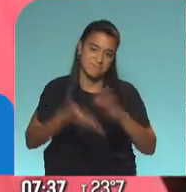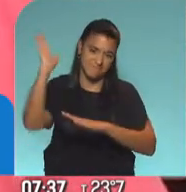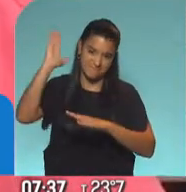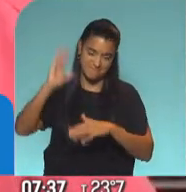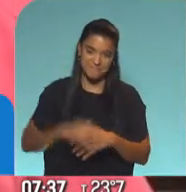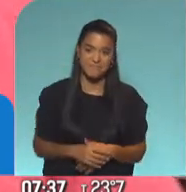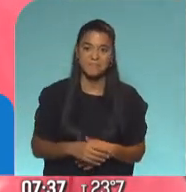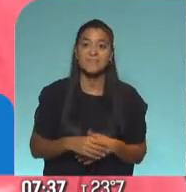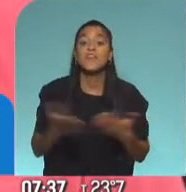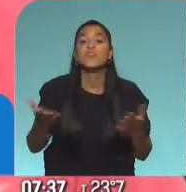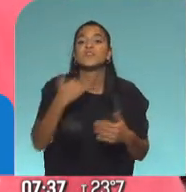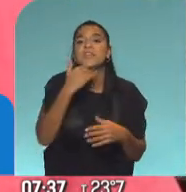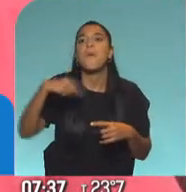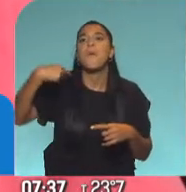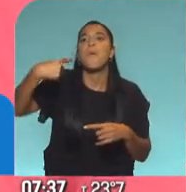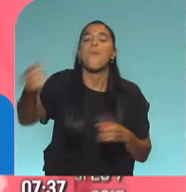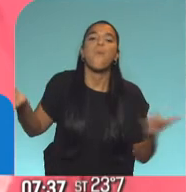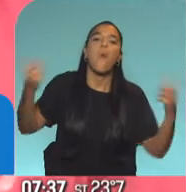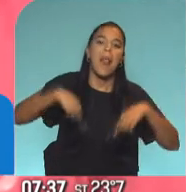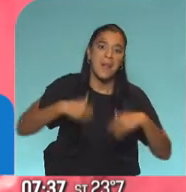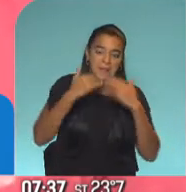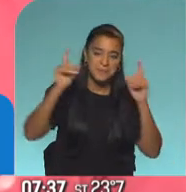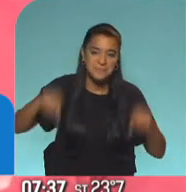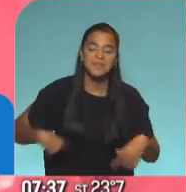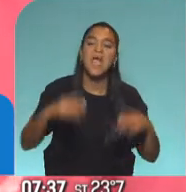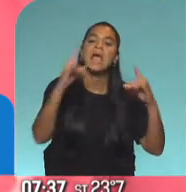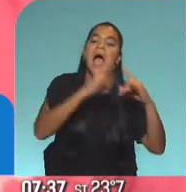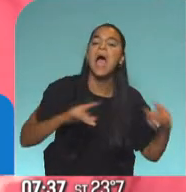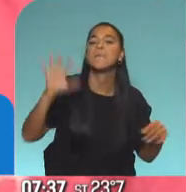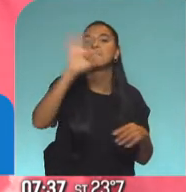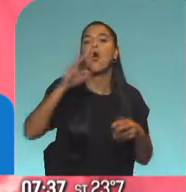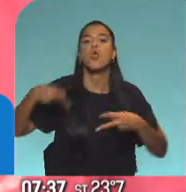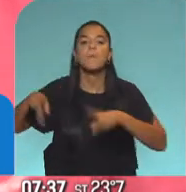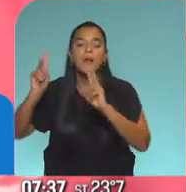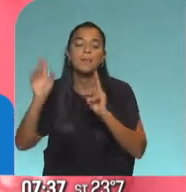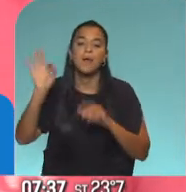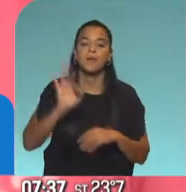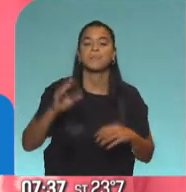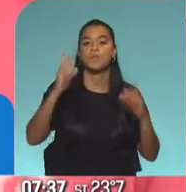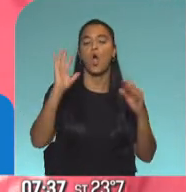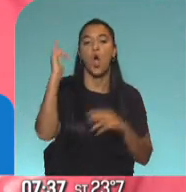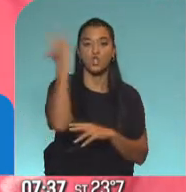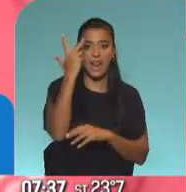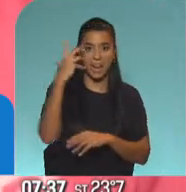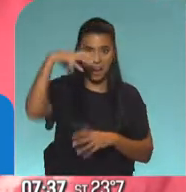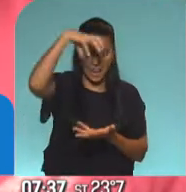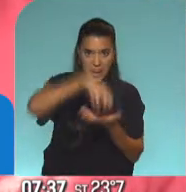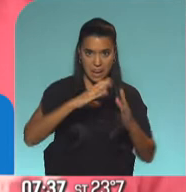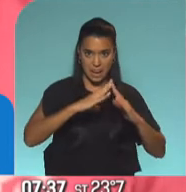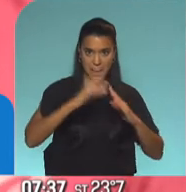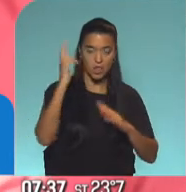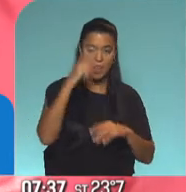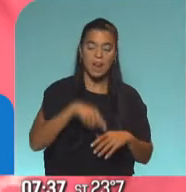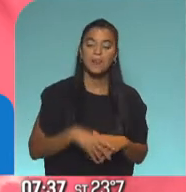Hasta, quién sabe hasta cuándo. Muy lindo. ¿Alquilaron carpa, alquilaron departamento, hotel? Aparte. Más o